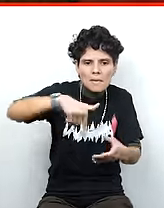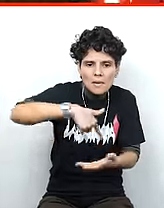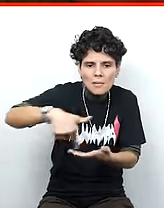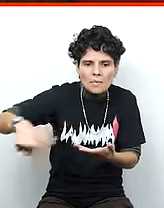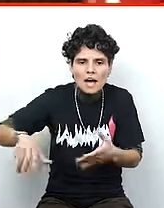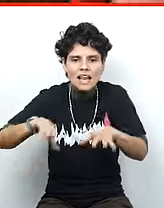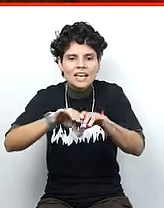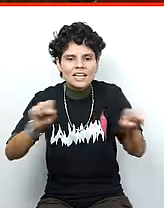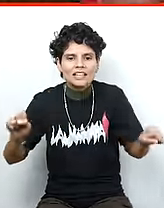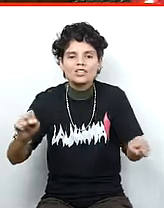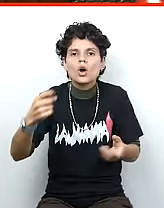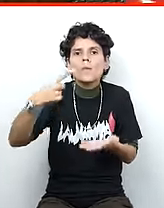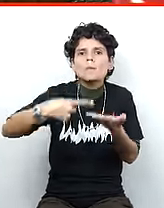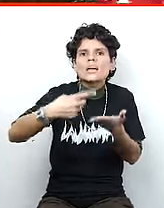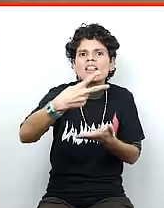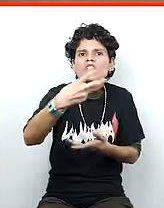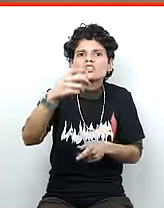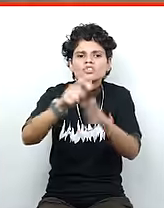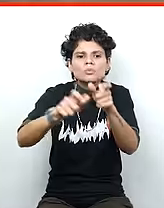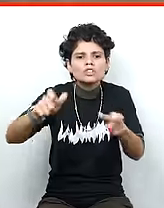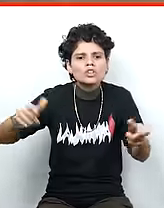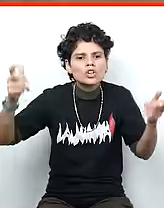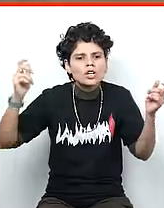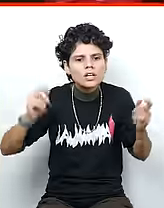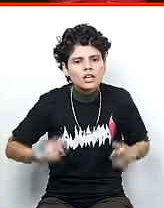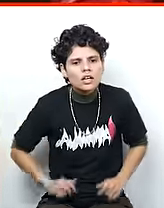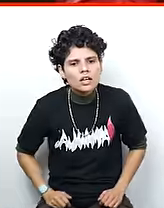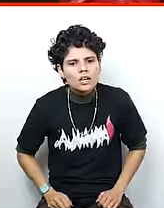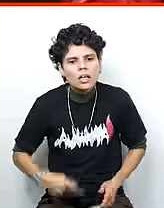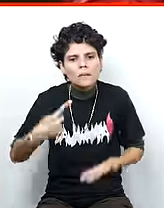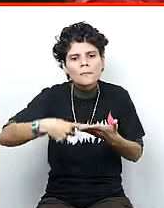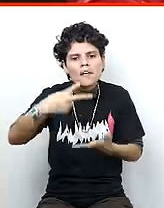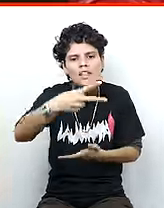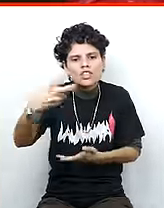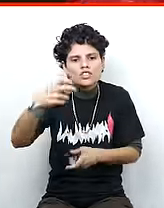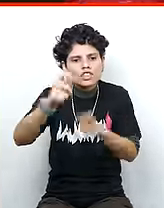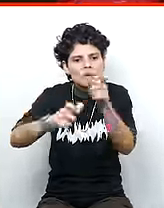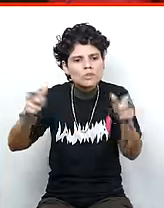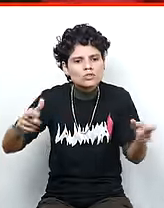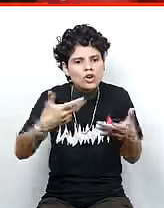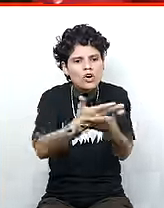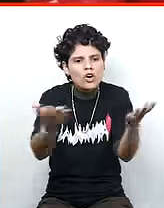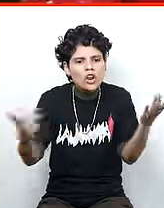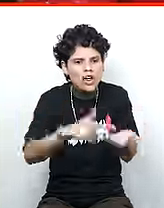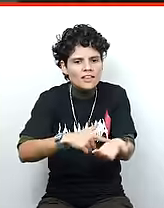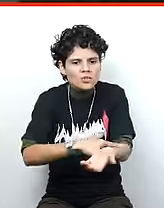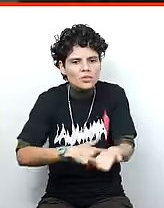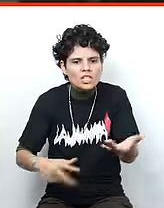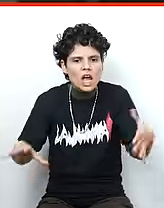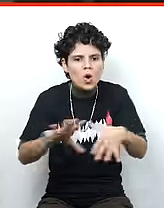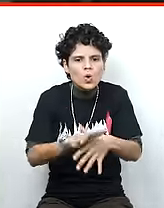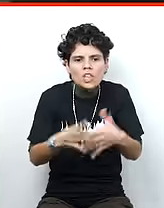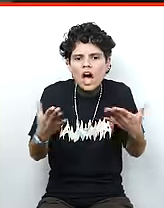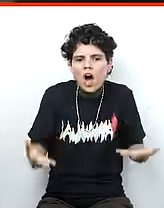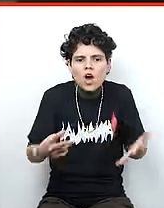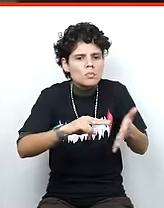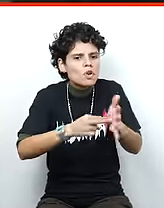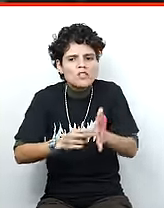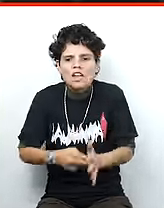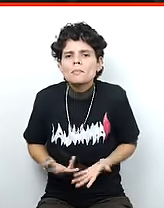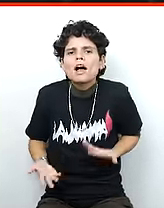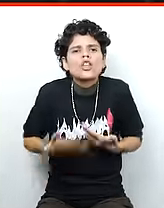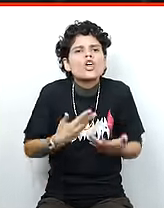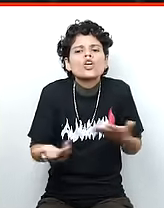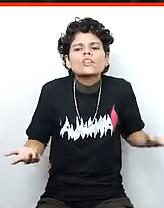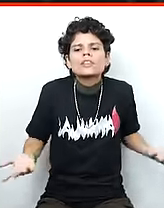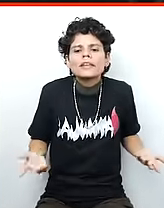pum, pum, pum, 1200, weón. Cualquier gente se quiere tatuar. Se inscriben 1200 para tatuarse la junta y ahora tenemos el medio